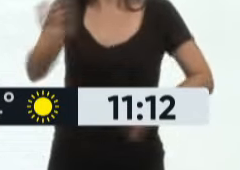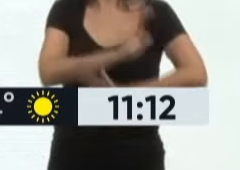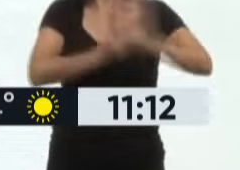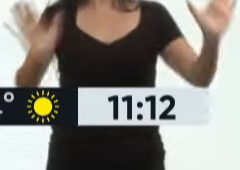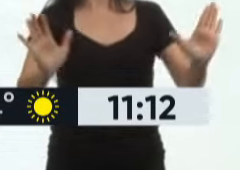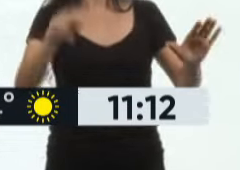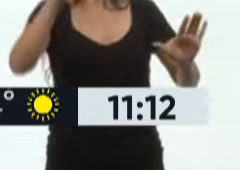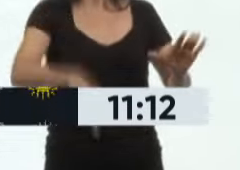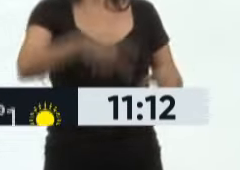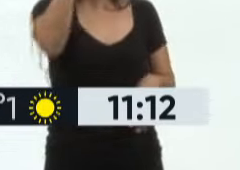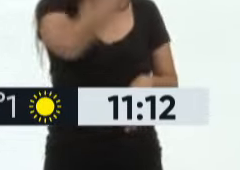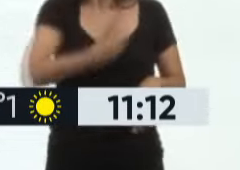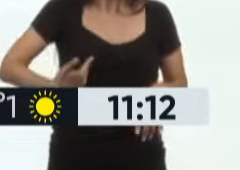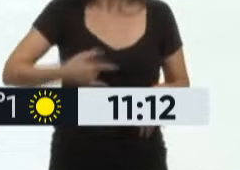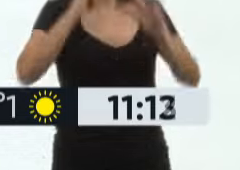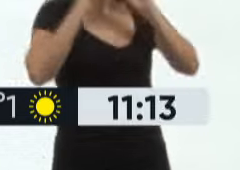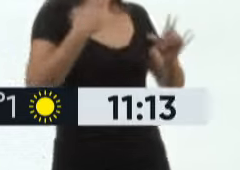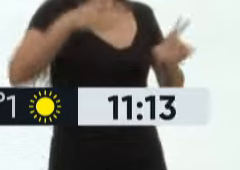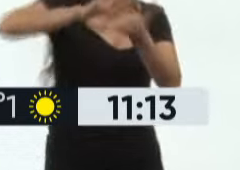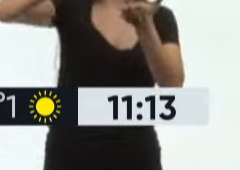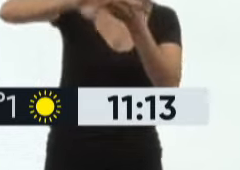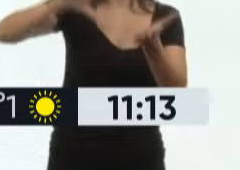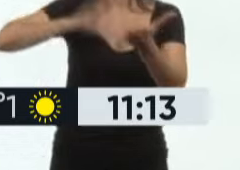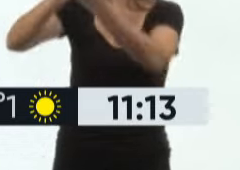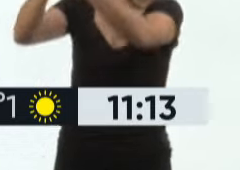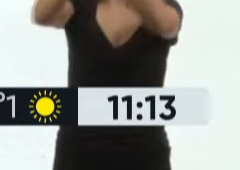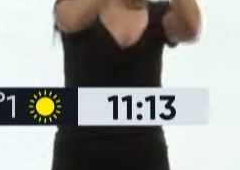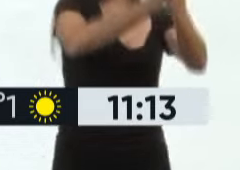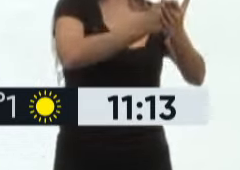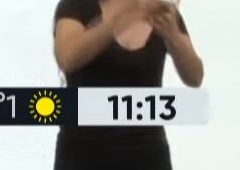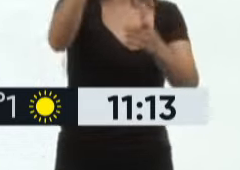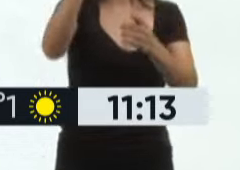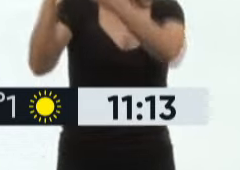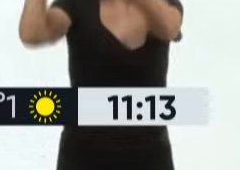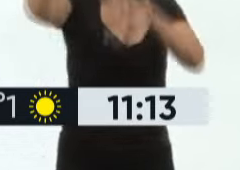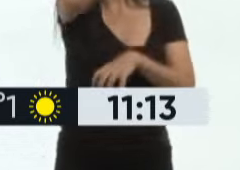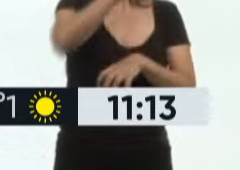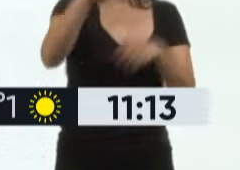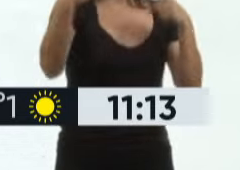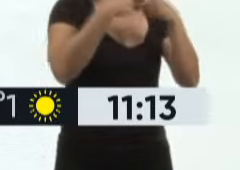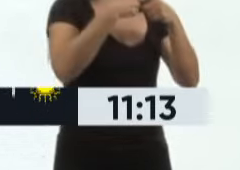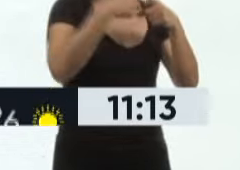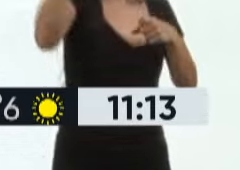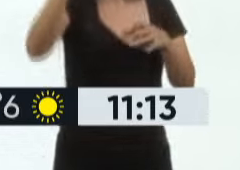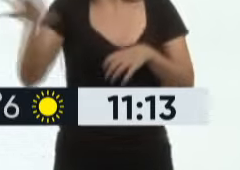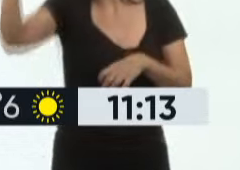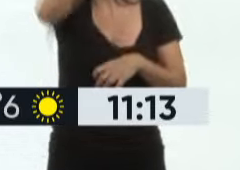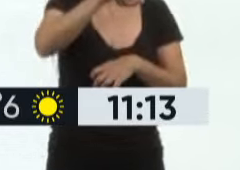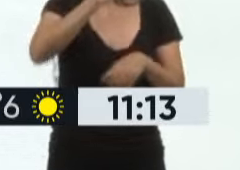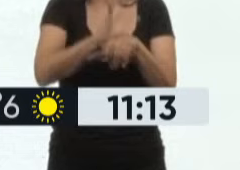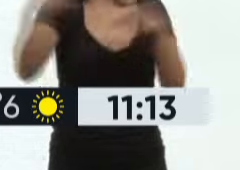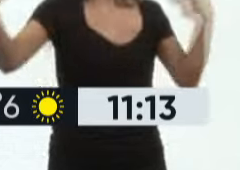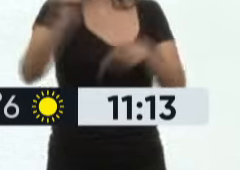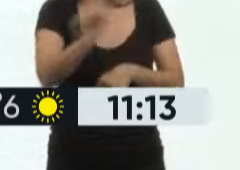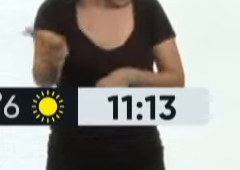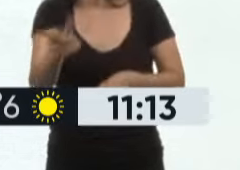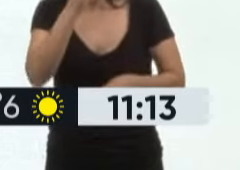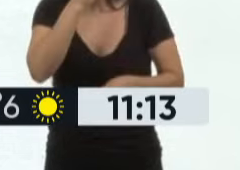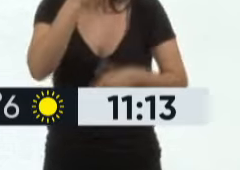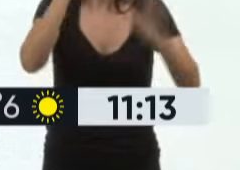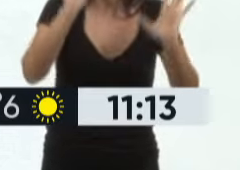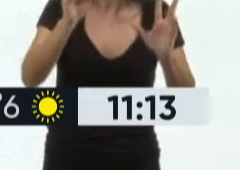nación al contrario les debe dinero Esas son las provincias aliadas y después están las otras que por ahí no son aliadas para tomar un caso testigo que ya te